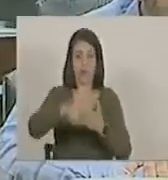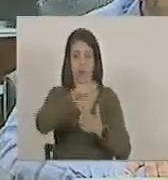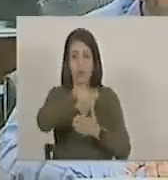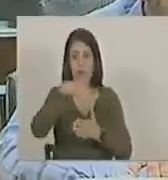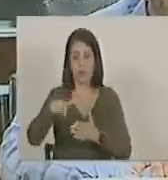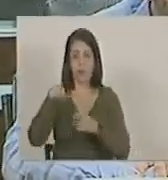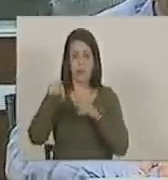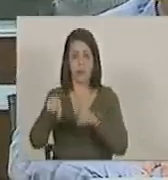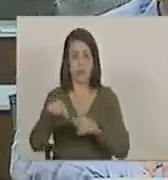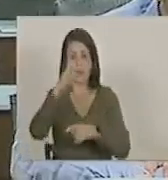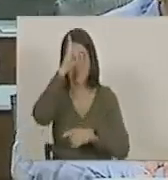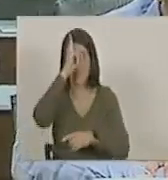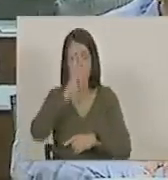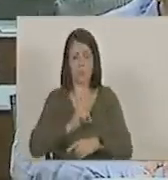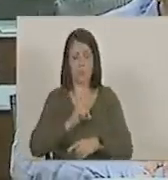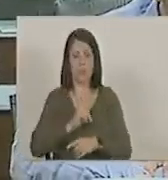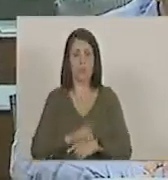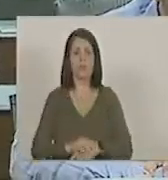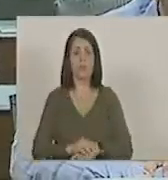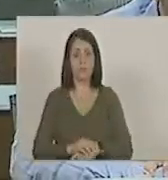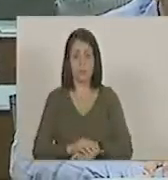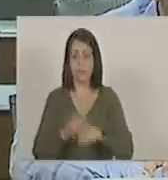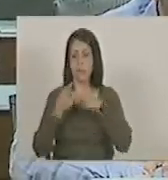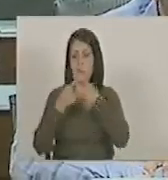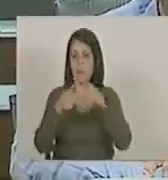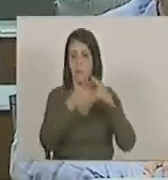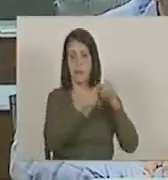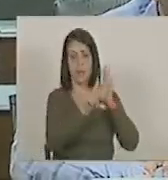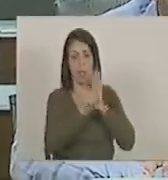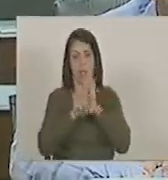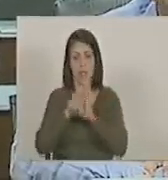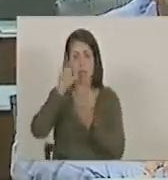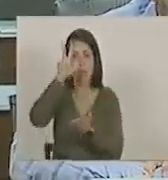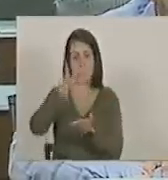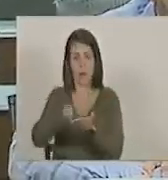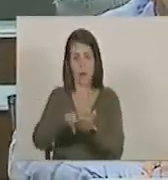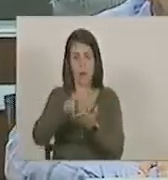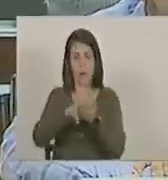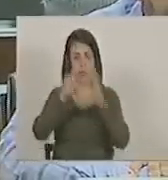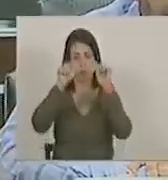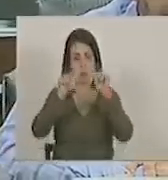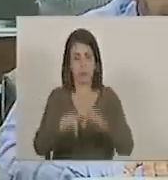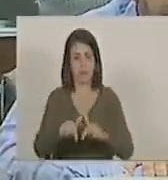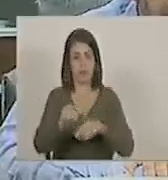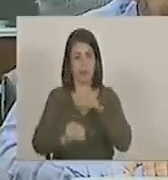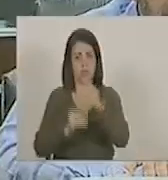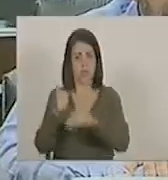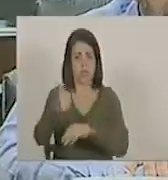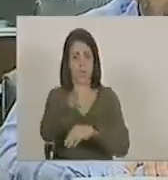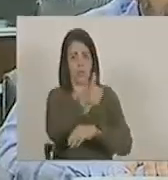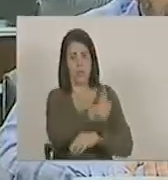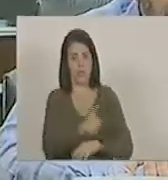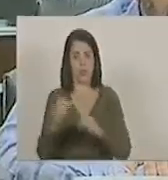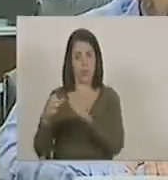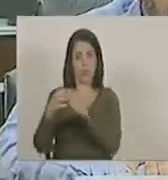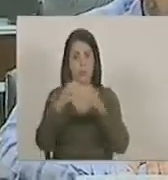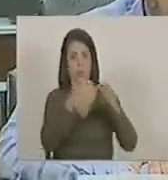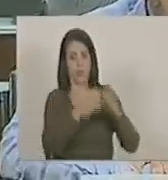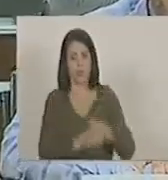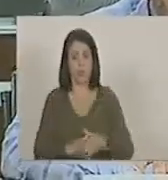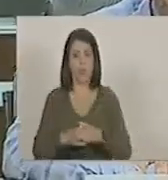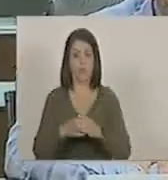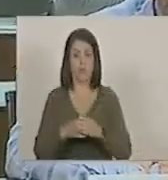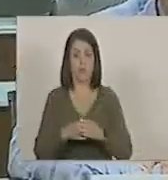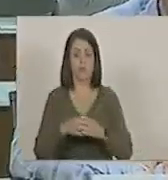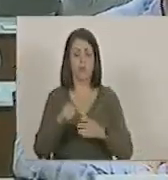personas con discapacidad, con las distintas leyes que venimos aprobando para cada uno de estos sectores, en la